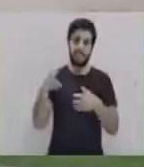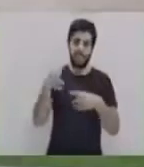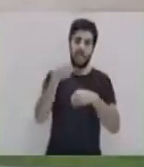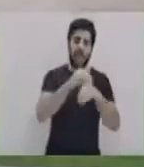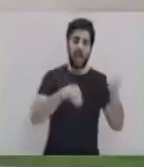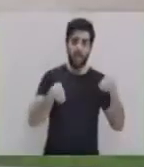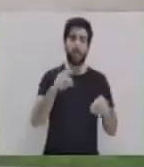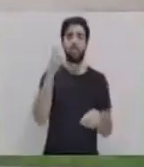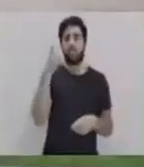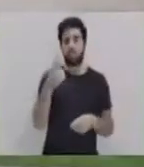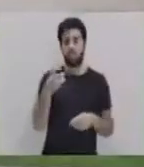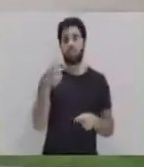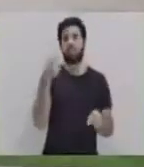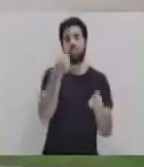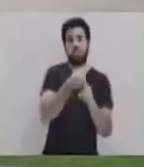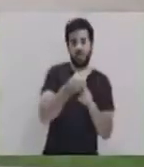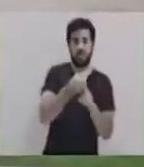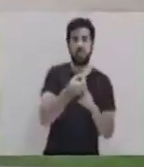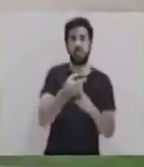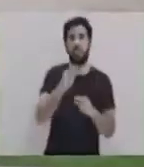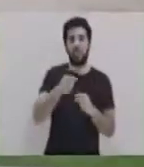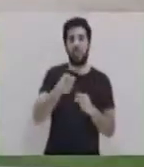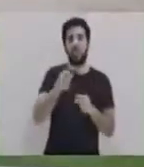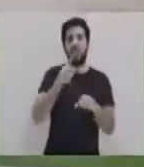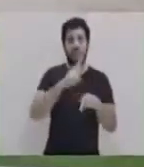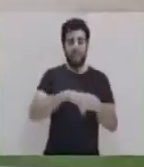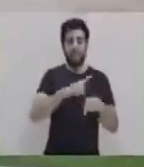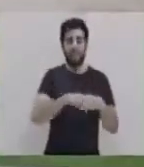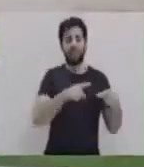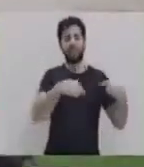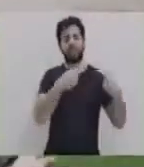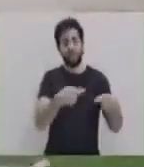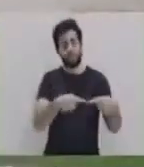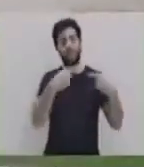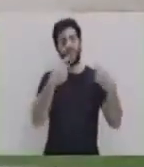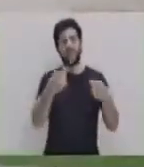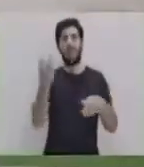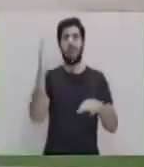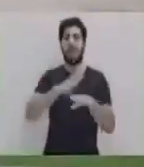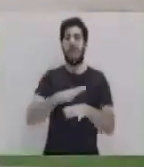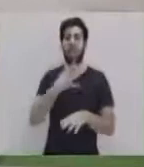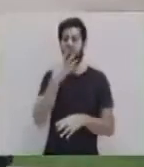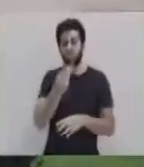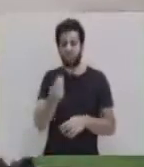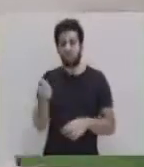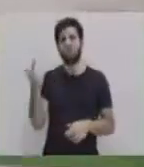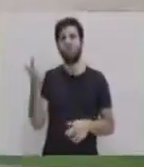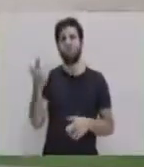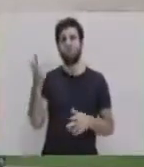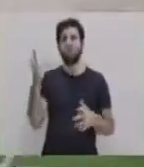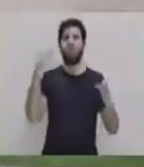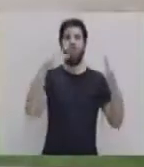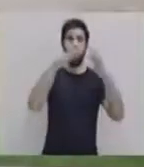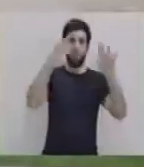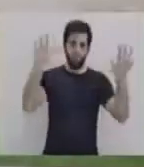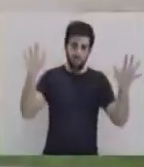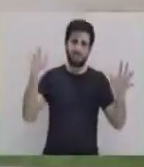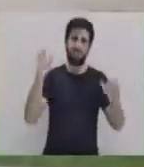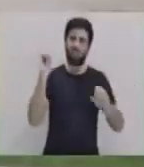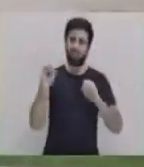y entonces por eso es de que a medida que va pasando el tiempo y que aumenta la contaminación y que se altera